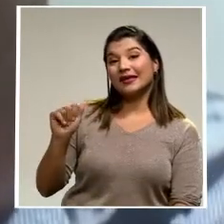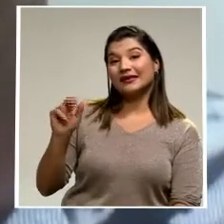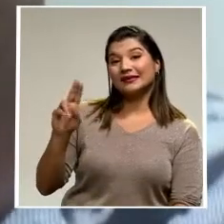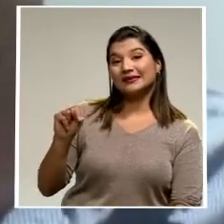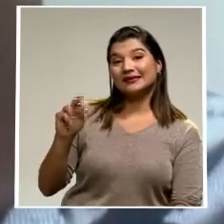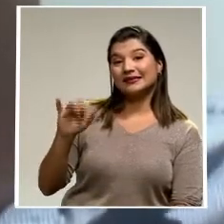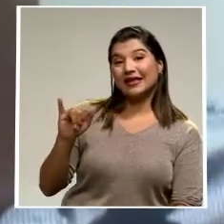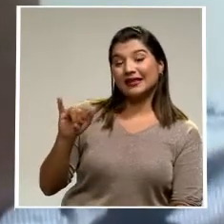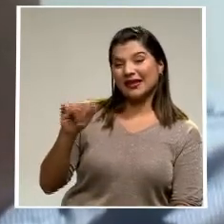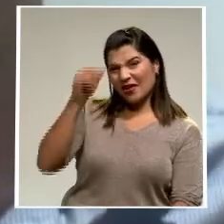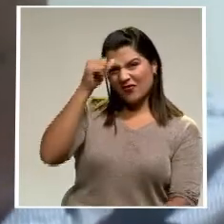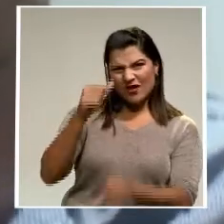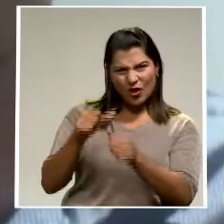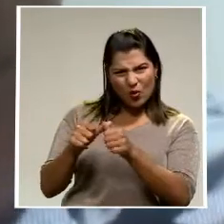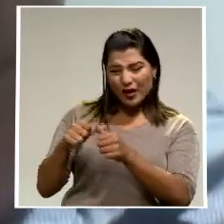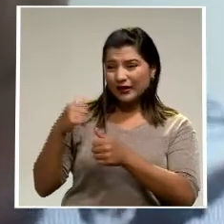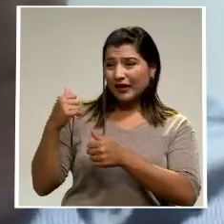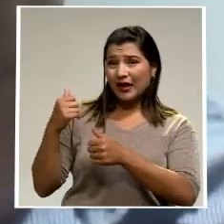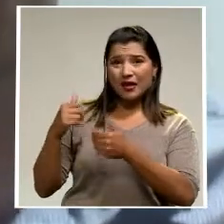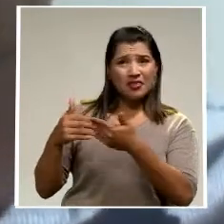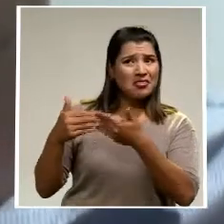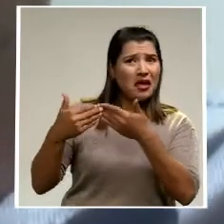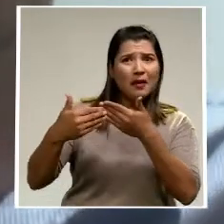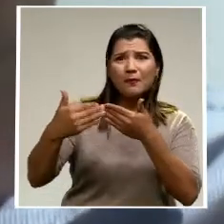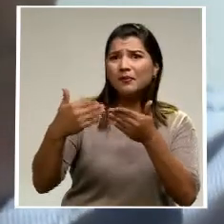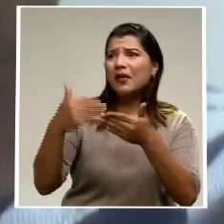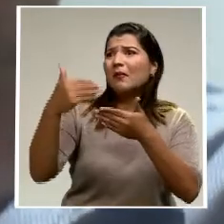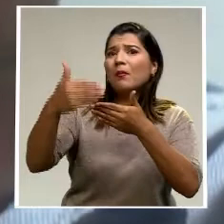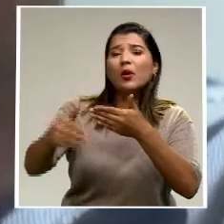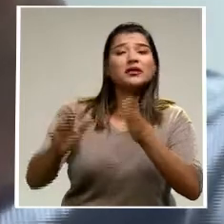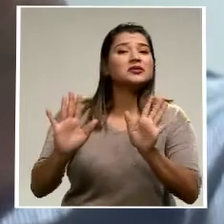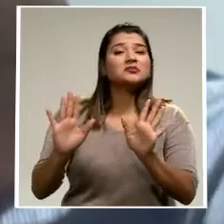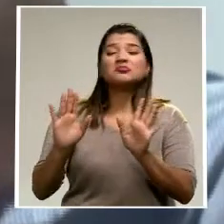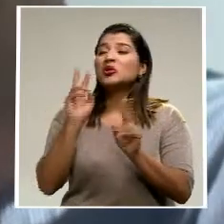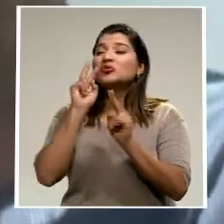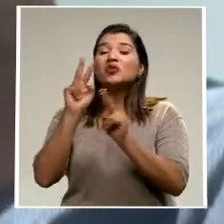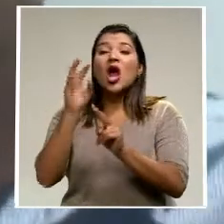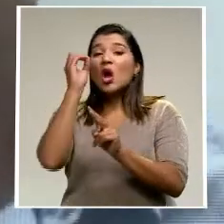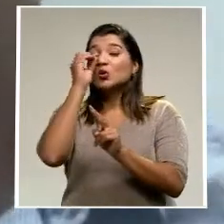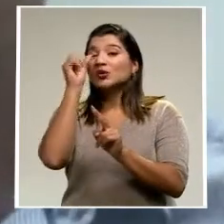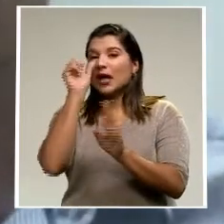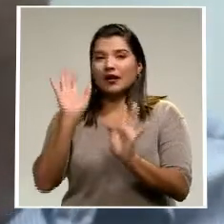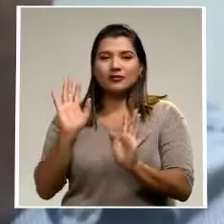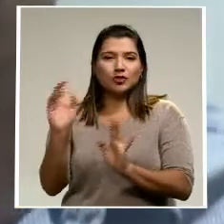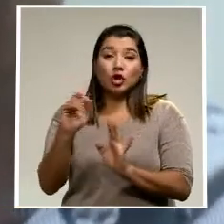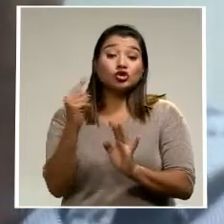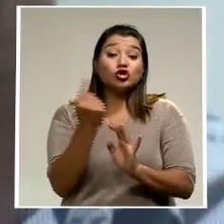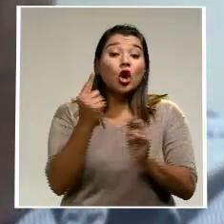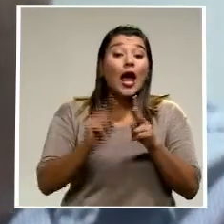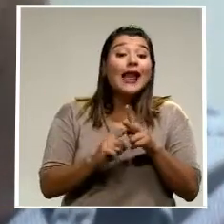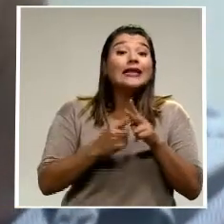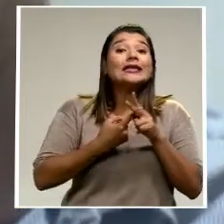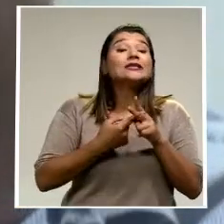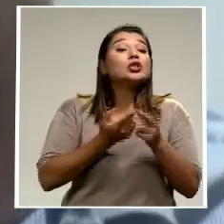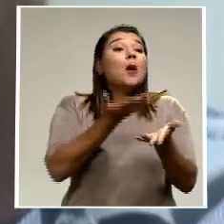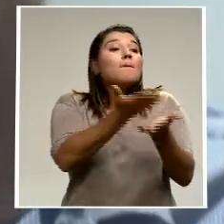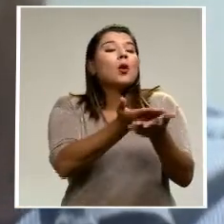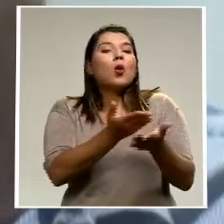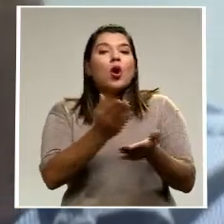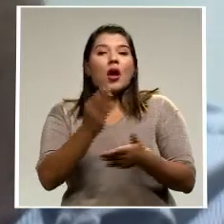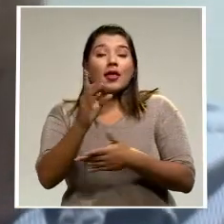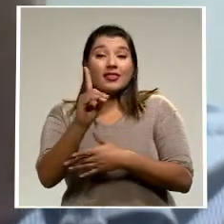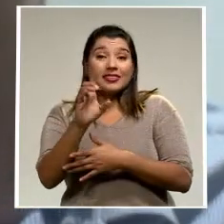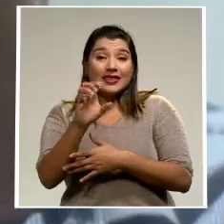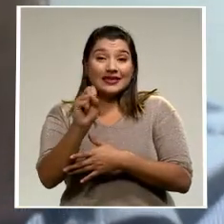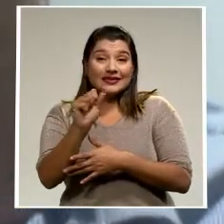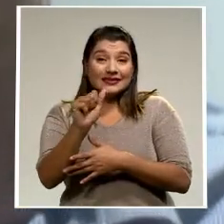resto de la campaña prácticamente don Óscar no existió, ¿verdad? Simplemente era un tema de lograr digamos, que la contienda la ganara don Antonio Álvarez de